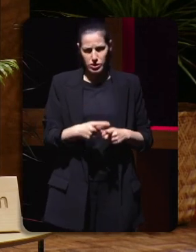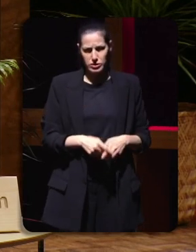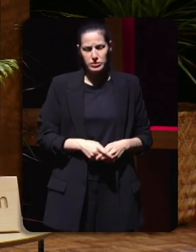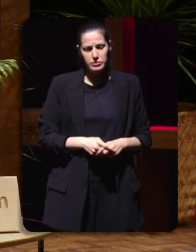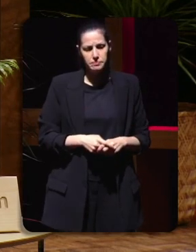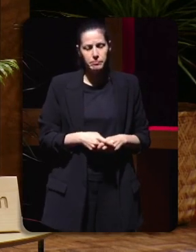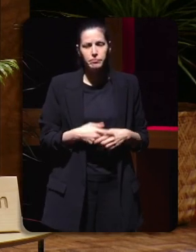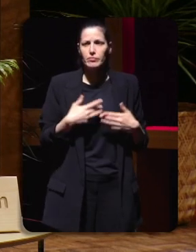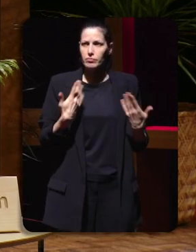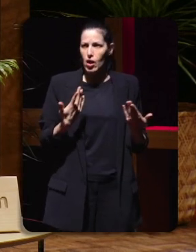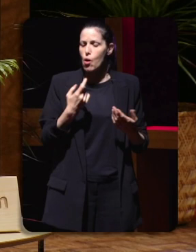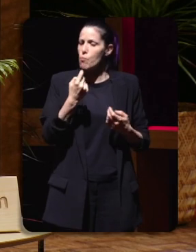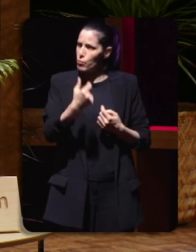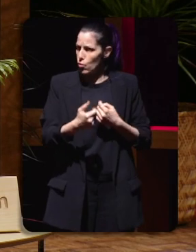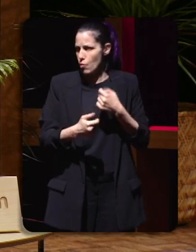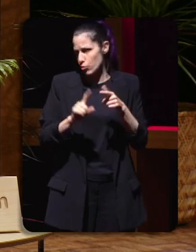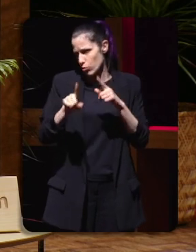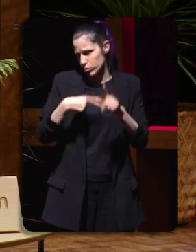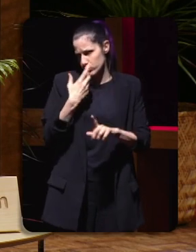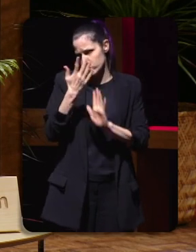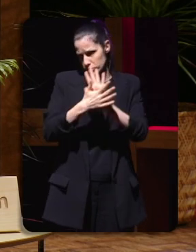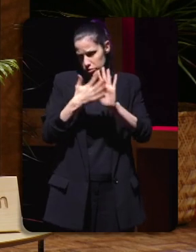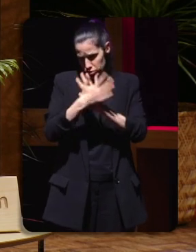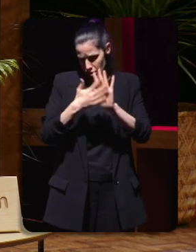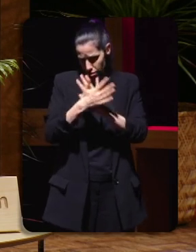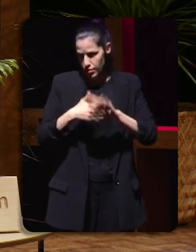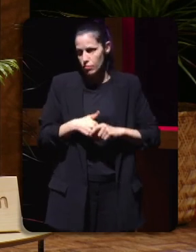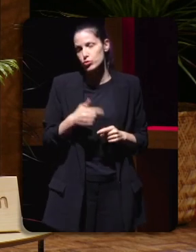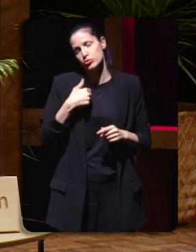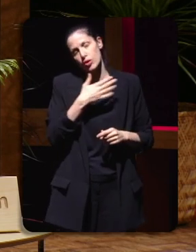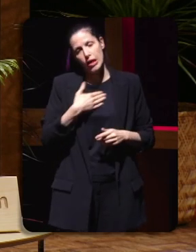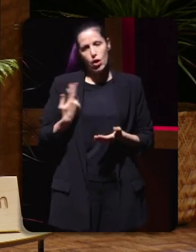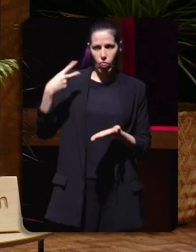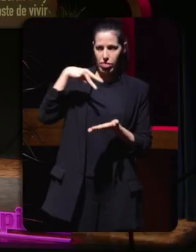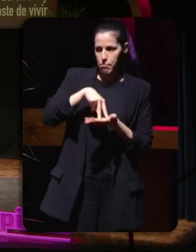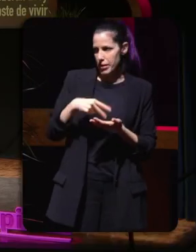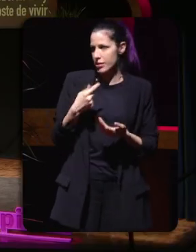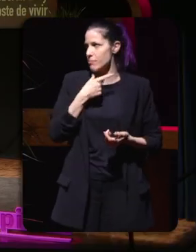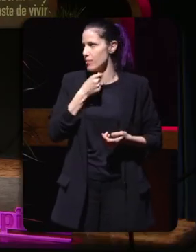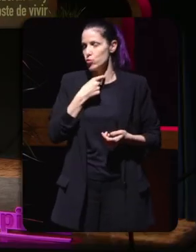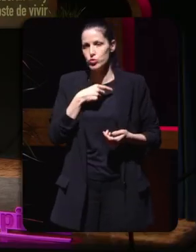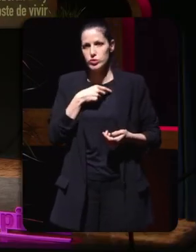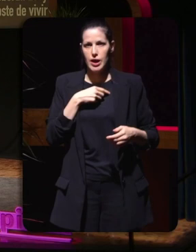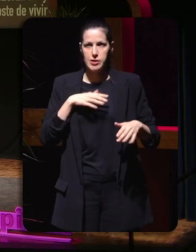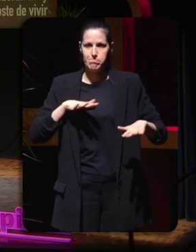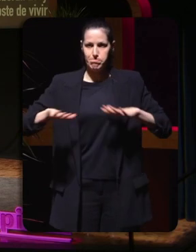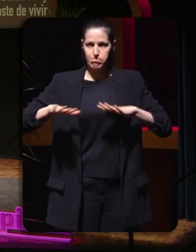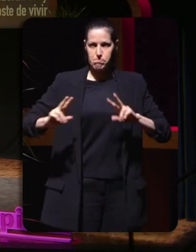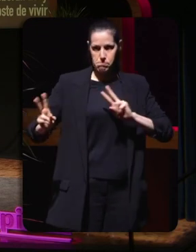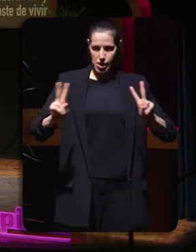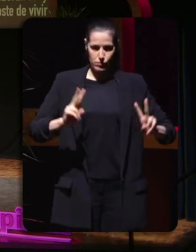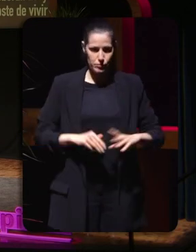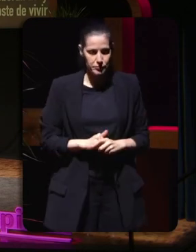desmenuzando esta esta tarde me voy a levantar porque a mí me gusta moverme y me estoy aquí quedando quieta entonces